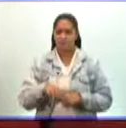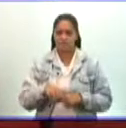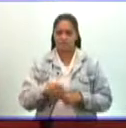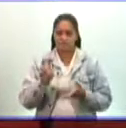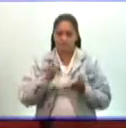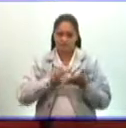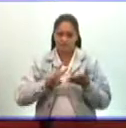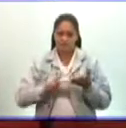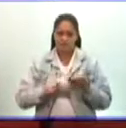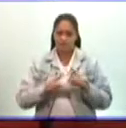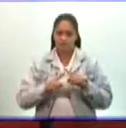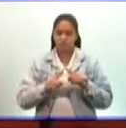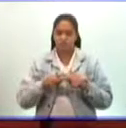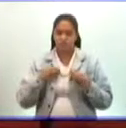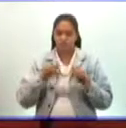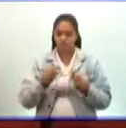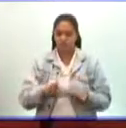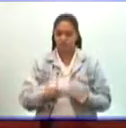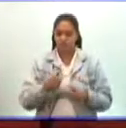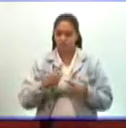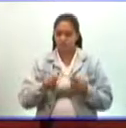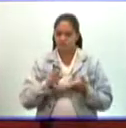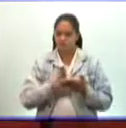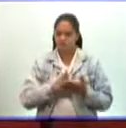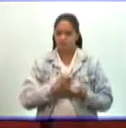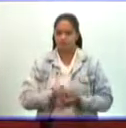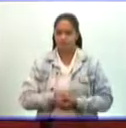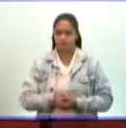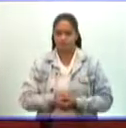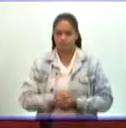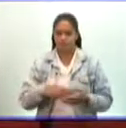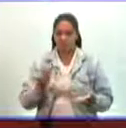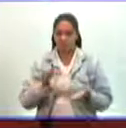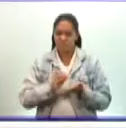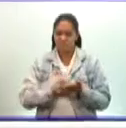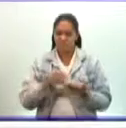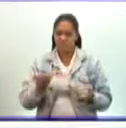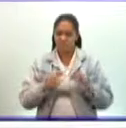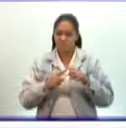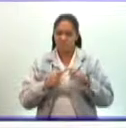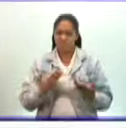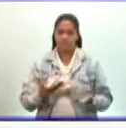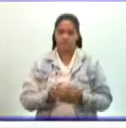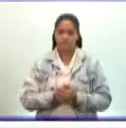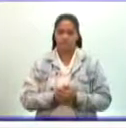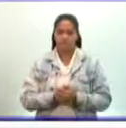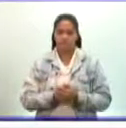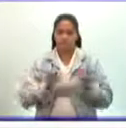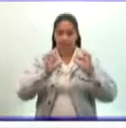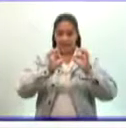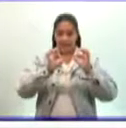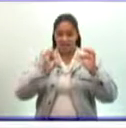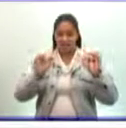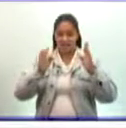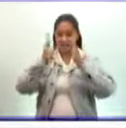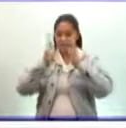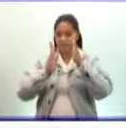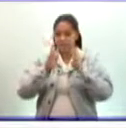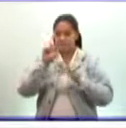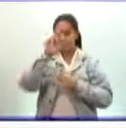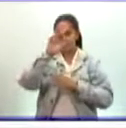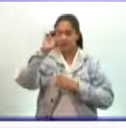tarea indicada en el encuentro anterior. ¿Qué planteaba la misma? Las rectas paralelas R y S